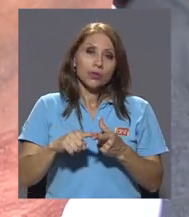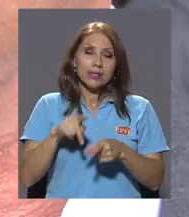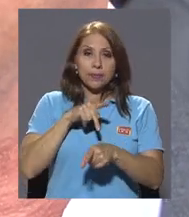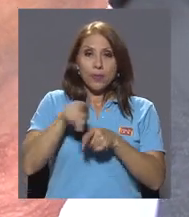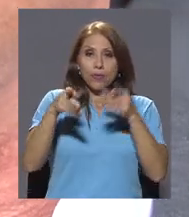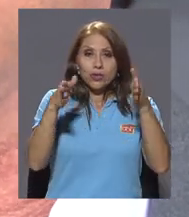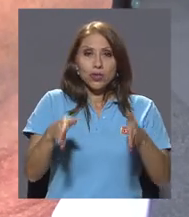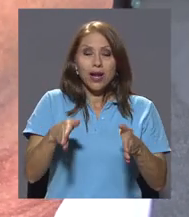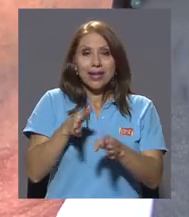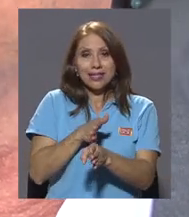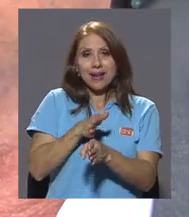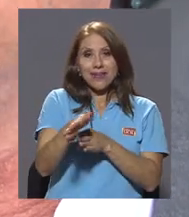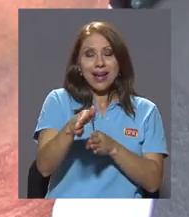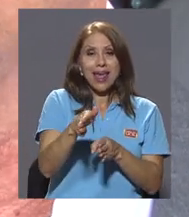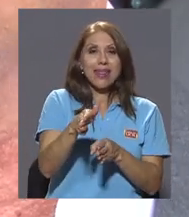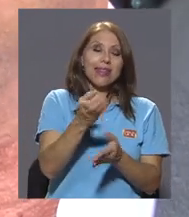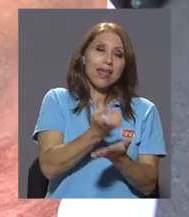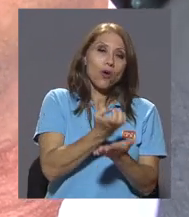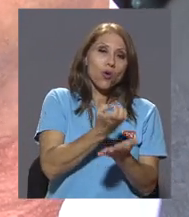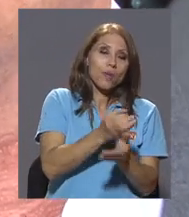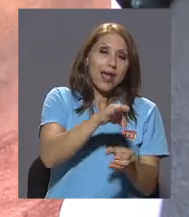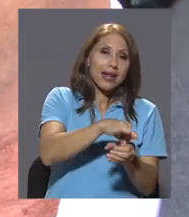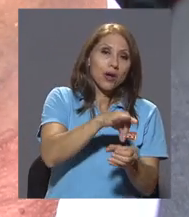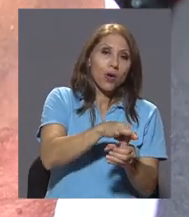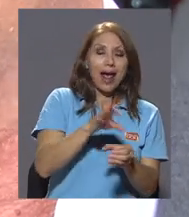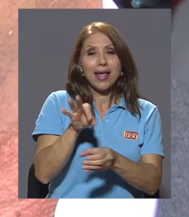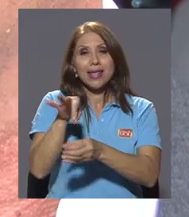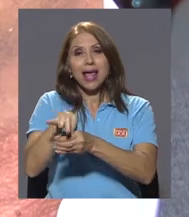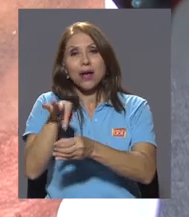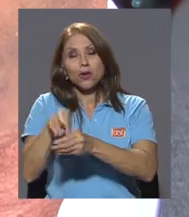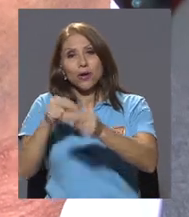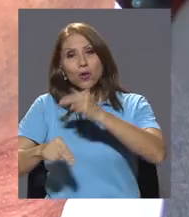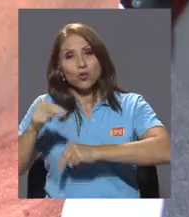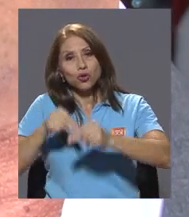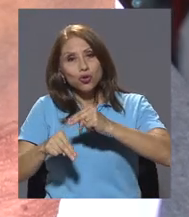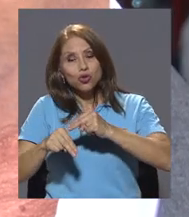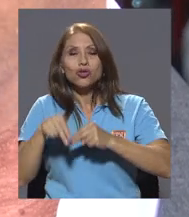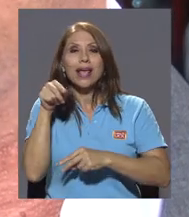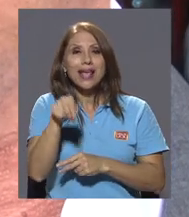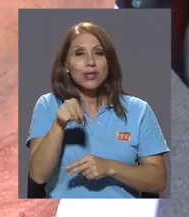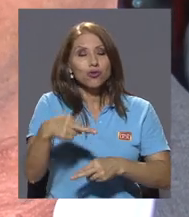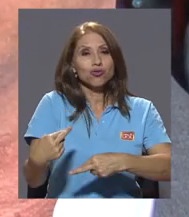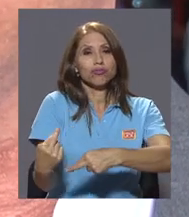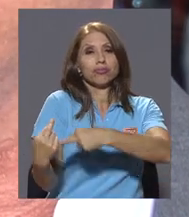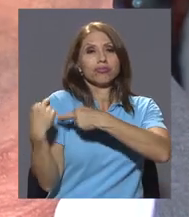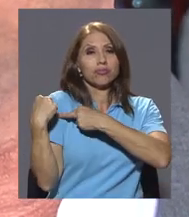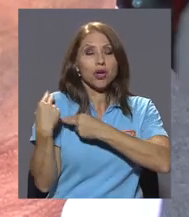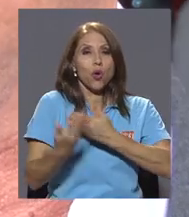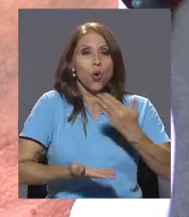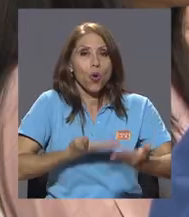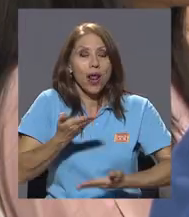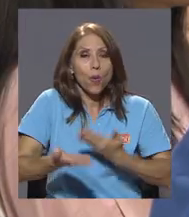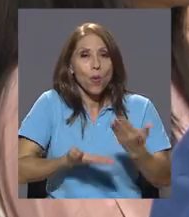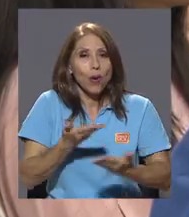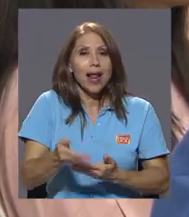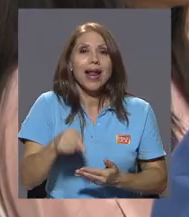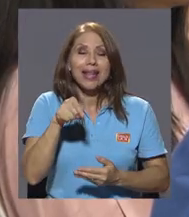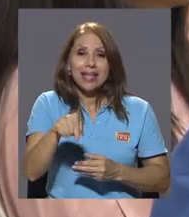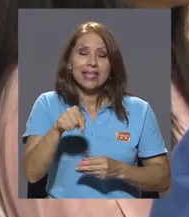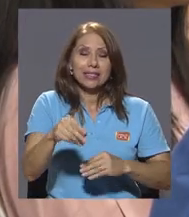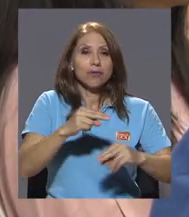de Economía Agrícola y Agronegocios son los encargados de colaborar en este tipo de